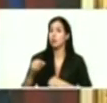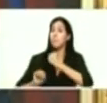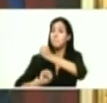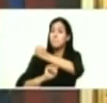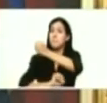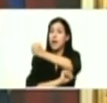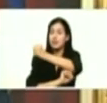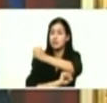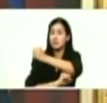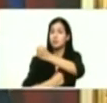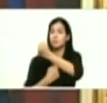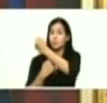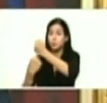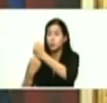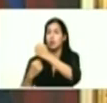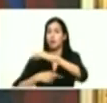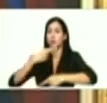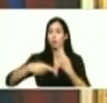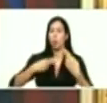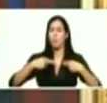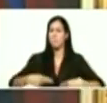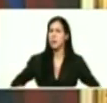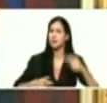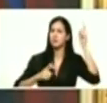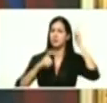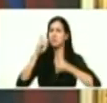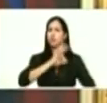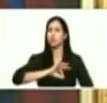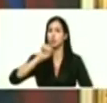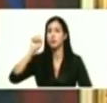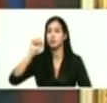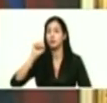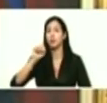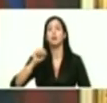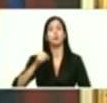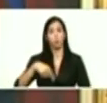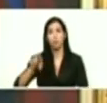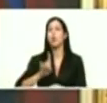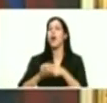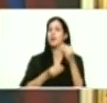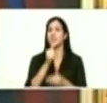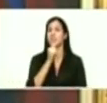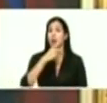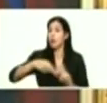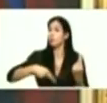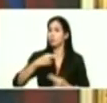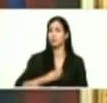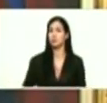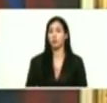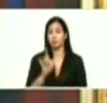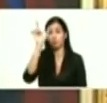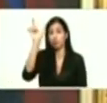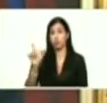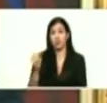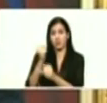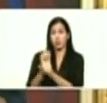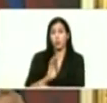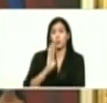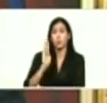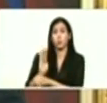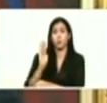socialista humanista chavista solo lo puede hacer una revolución chavista proteger al trabajador a la trabajadora